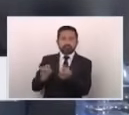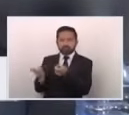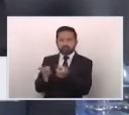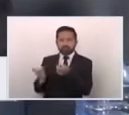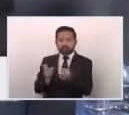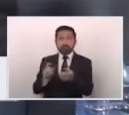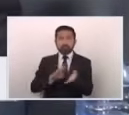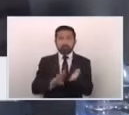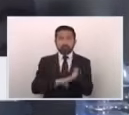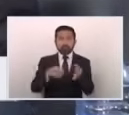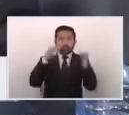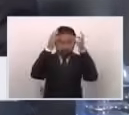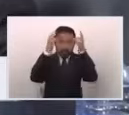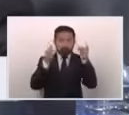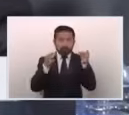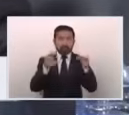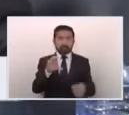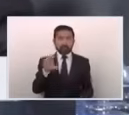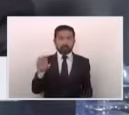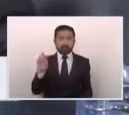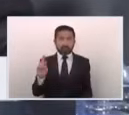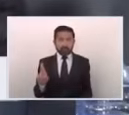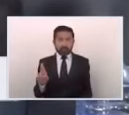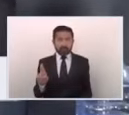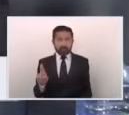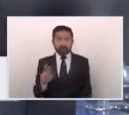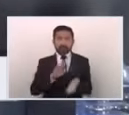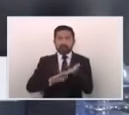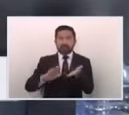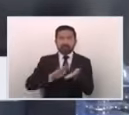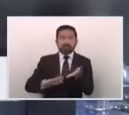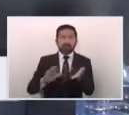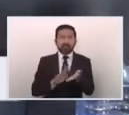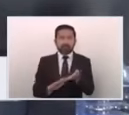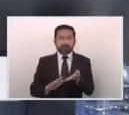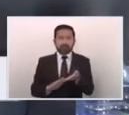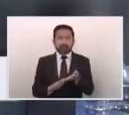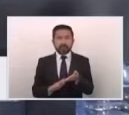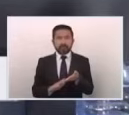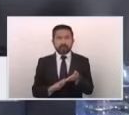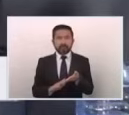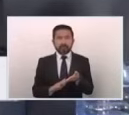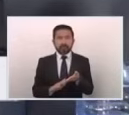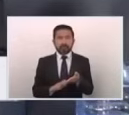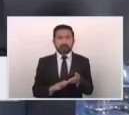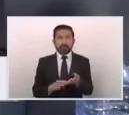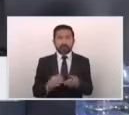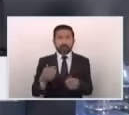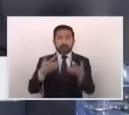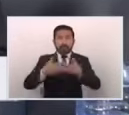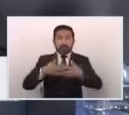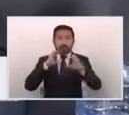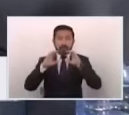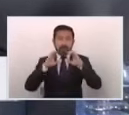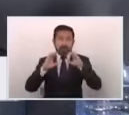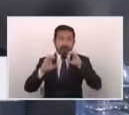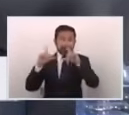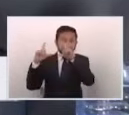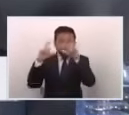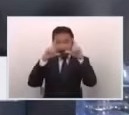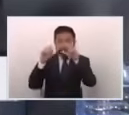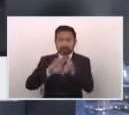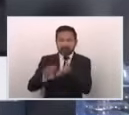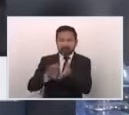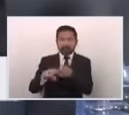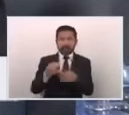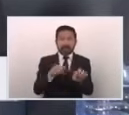compraban decisiones en la Corte de Cuentas, en donde compraban jefes de prensa, en donde compraban salas